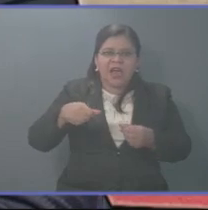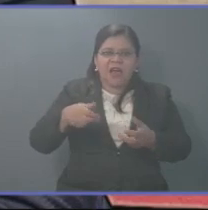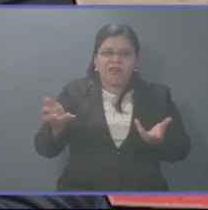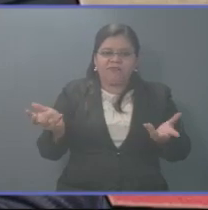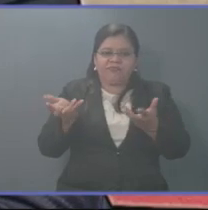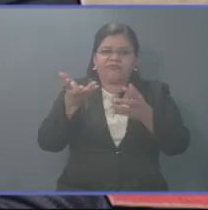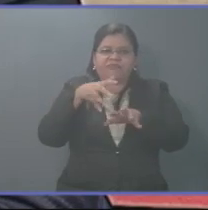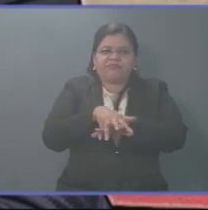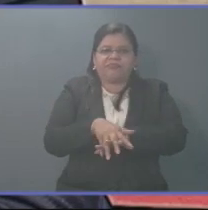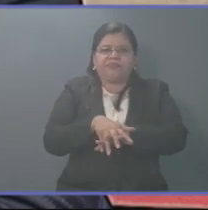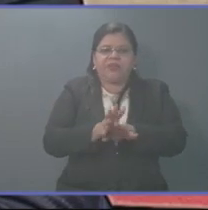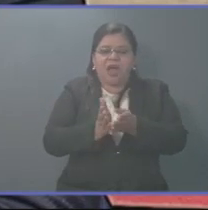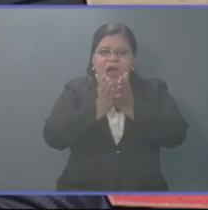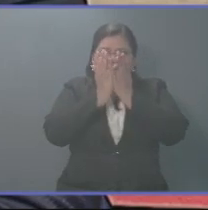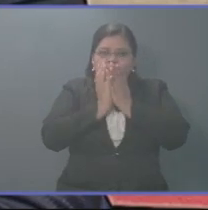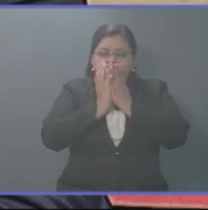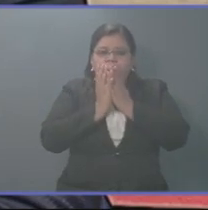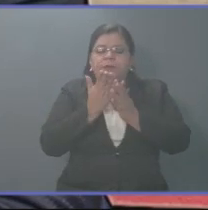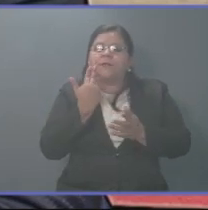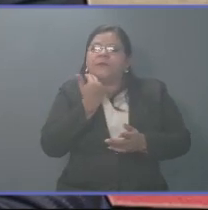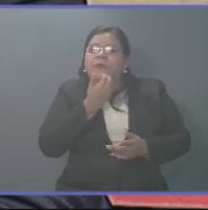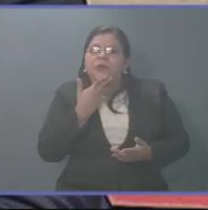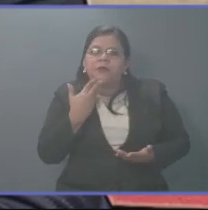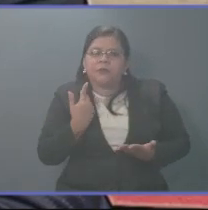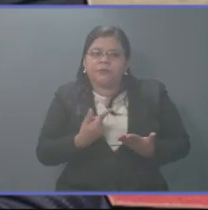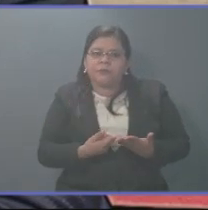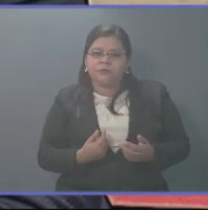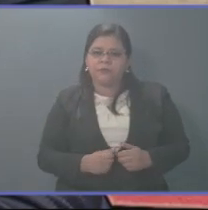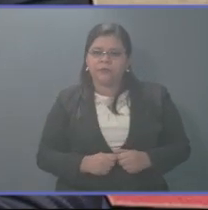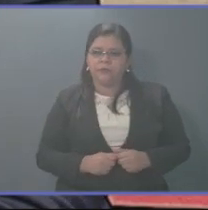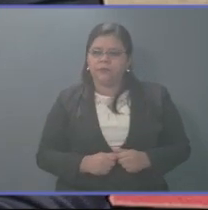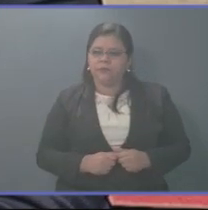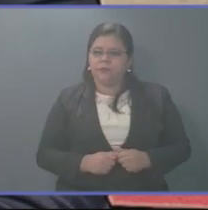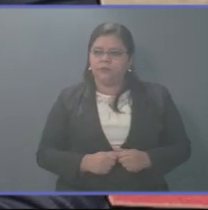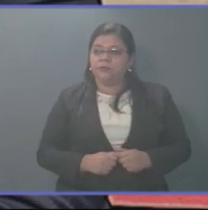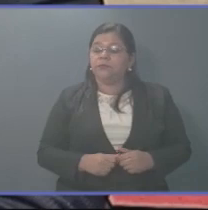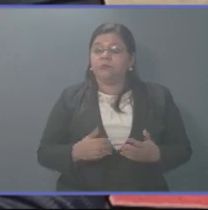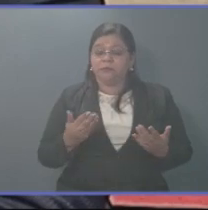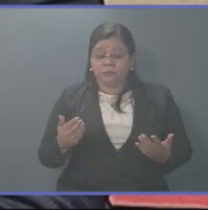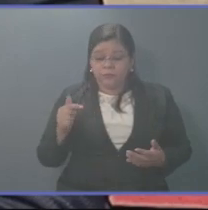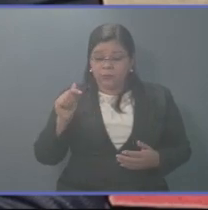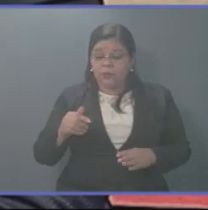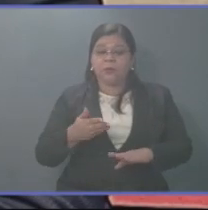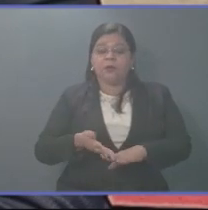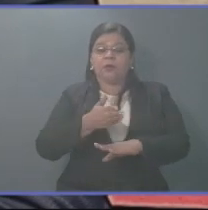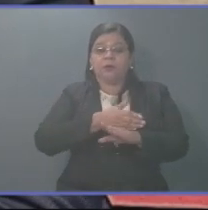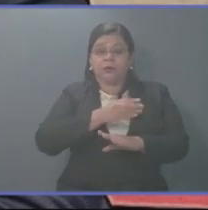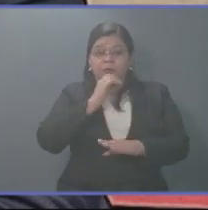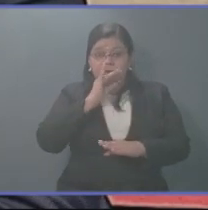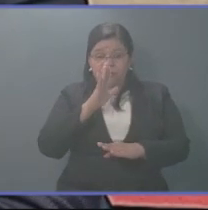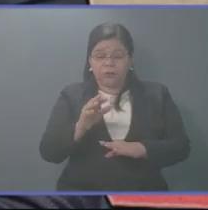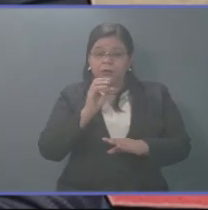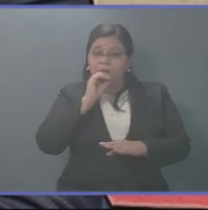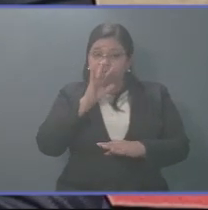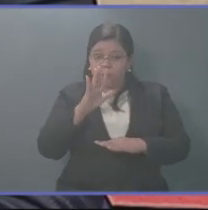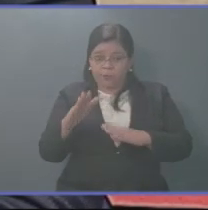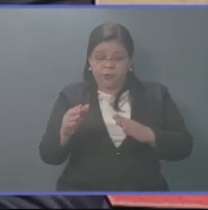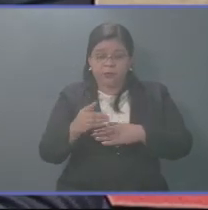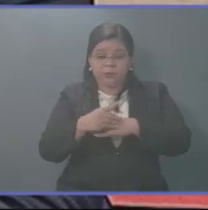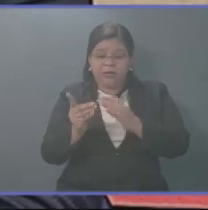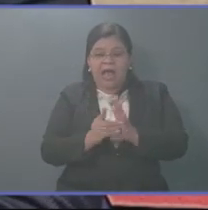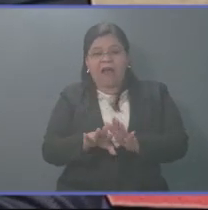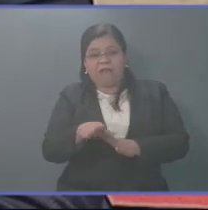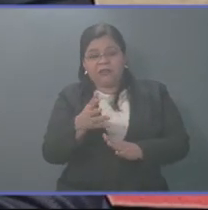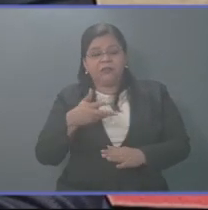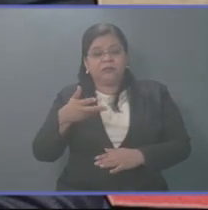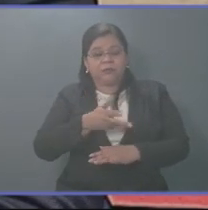red. ¿Qué pasa con eso? Eso es también por lo que le mencionaba en la respuesta al diputado, que a veces por seguridad